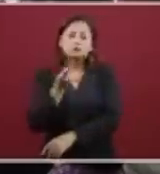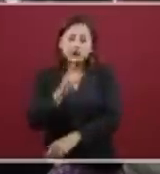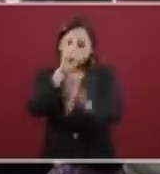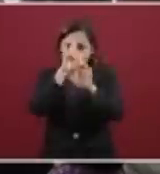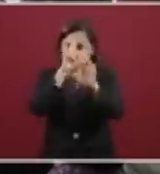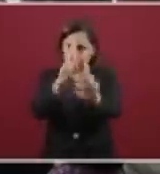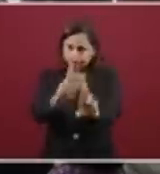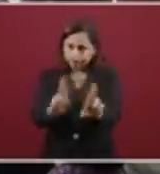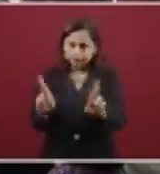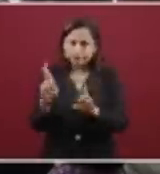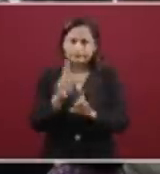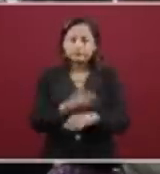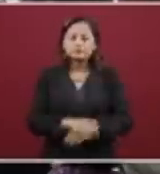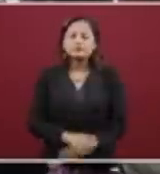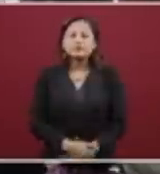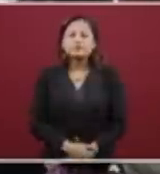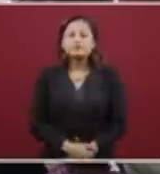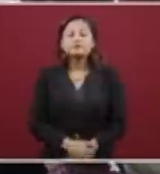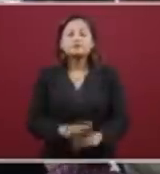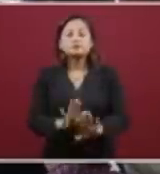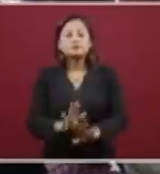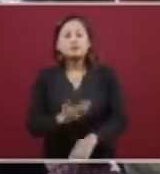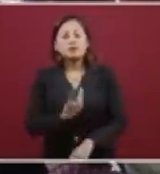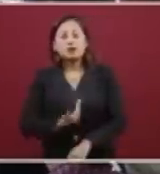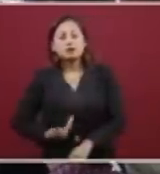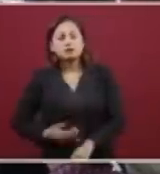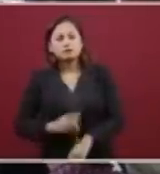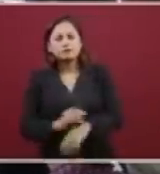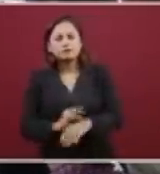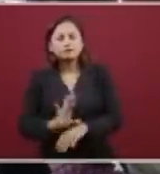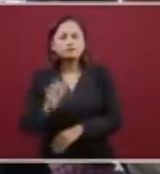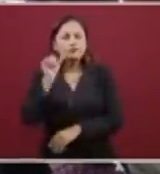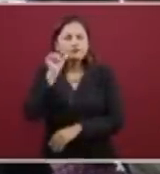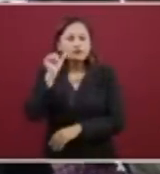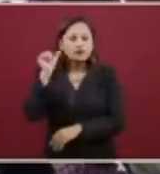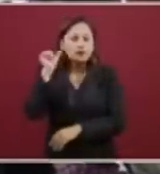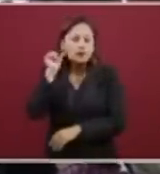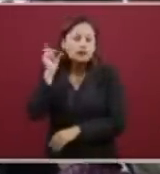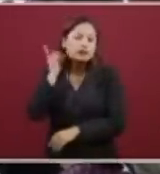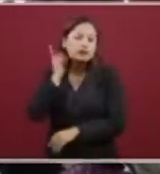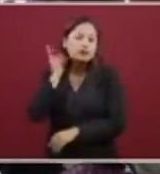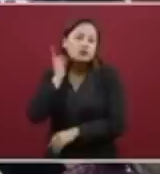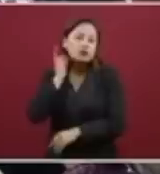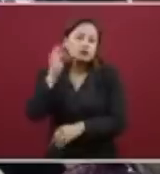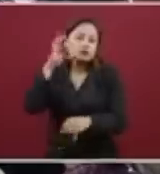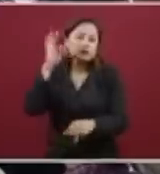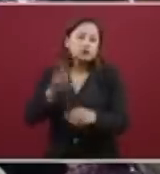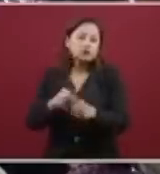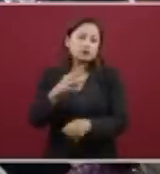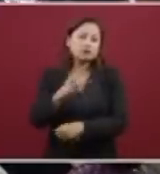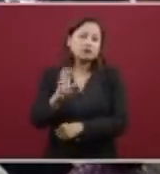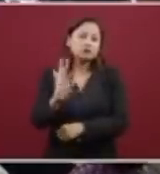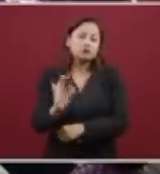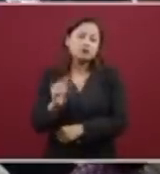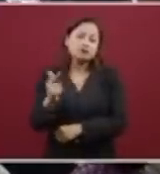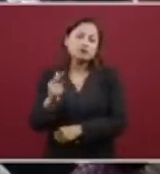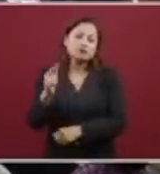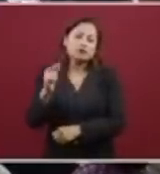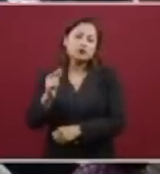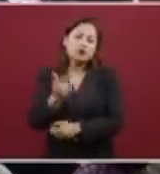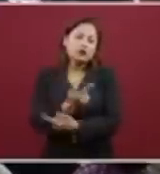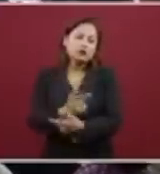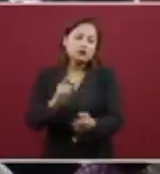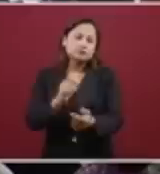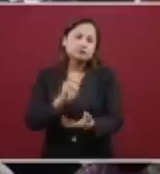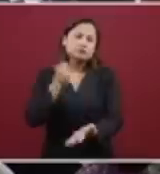ayer la cámara de diputados aprobó con 437 votos una reforma al artículo 74